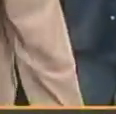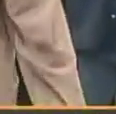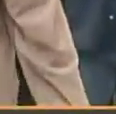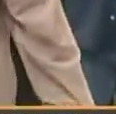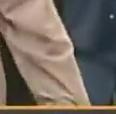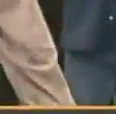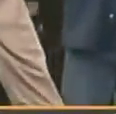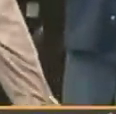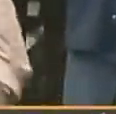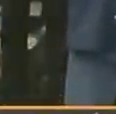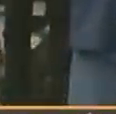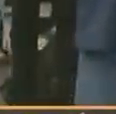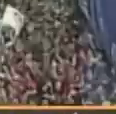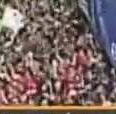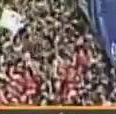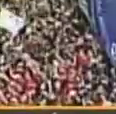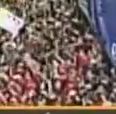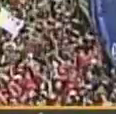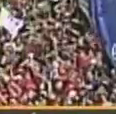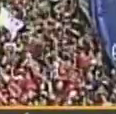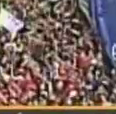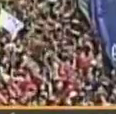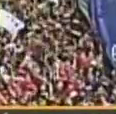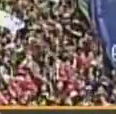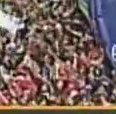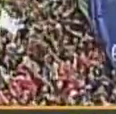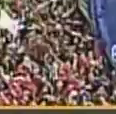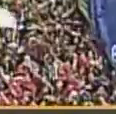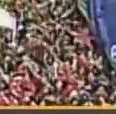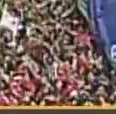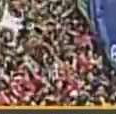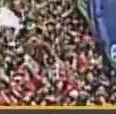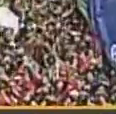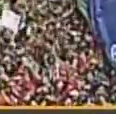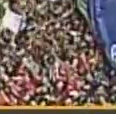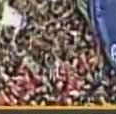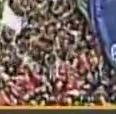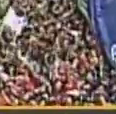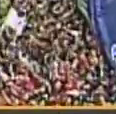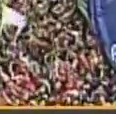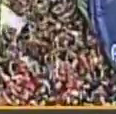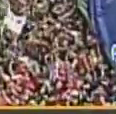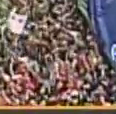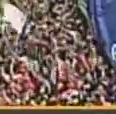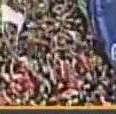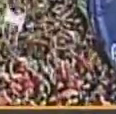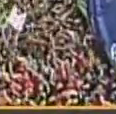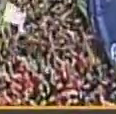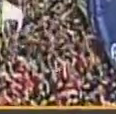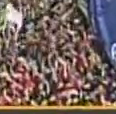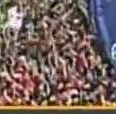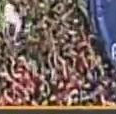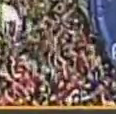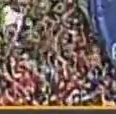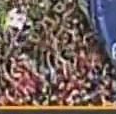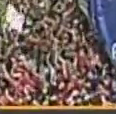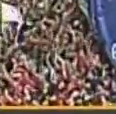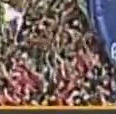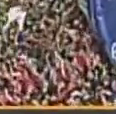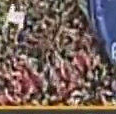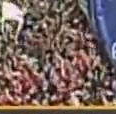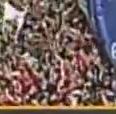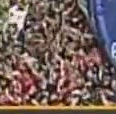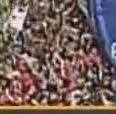Venezuela, y en esta oportunidad y su segundo destino de este gran despliegue de la campaña Simón Bolívar del candidato a presidente